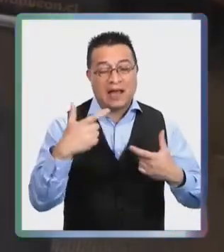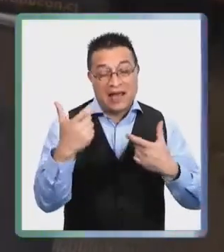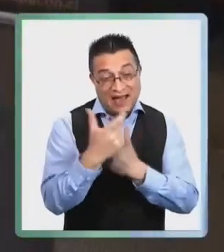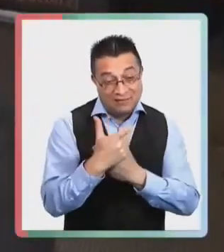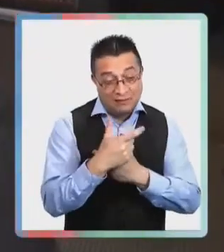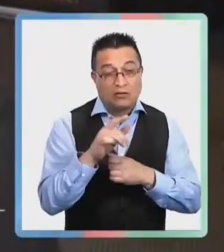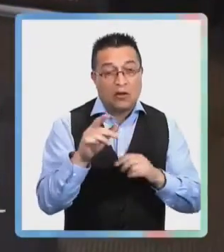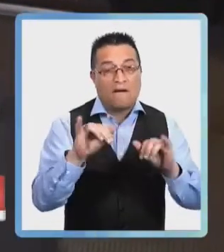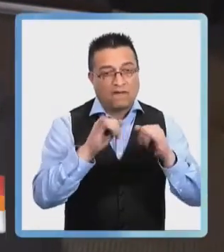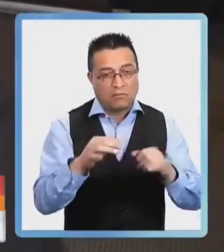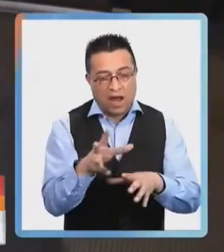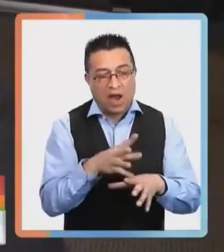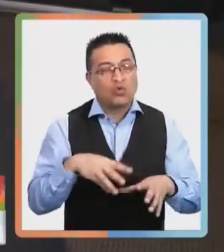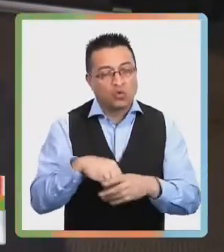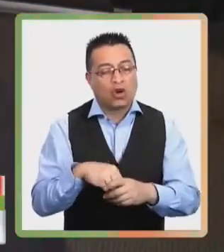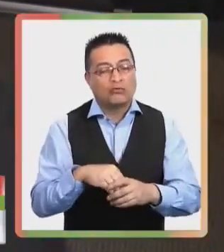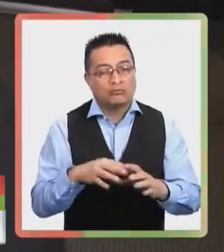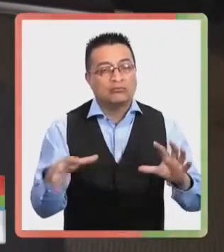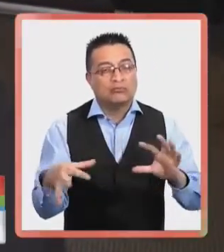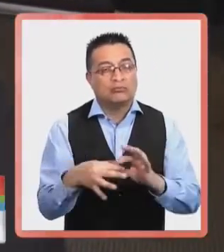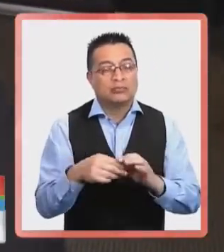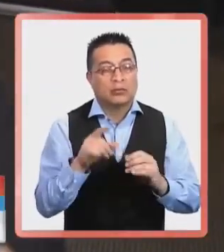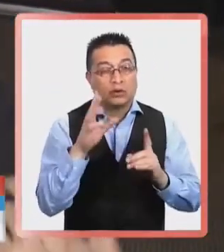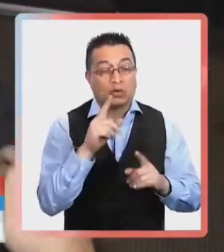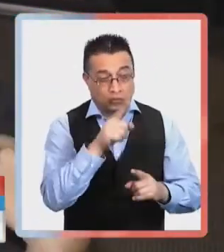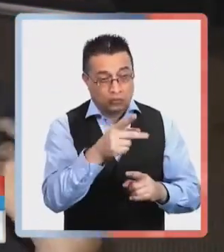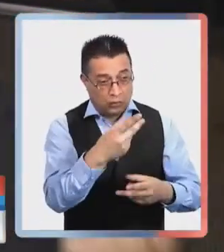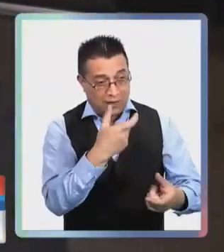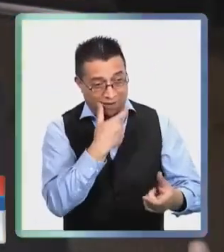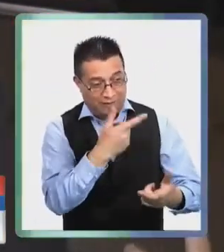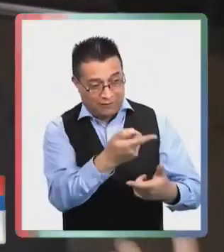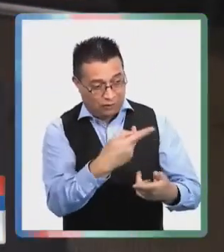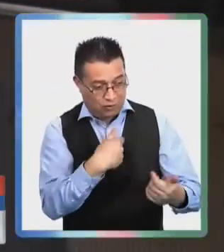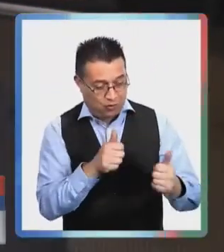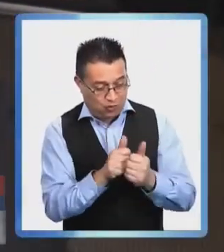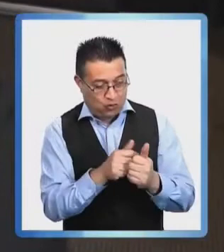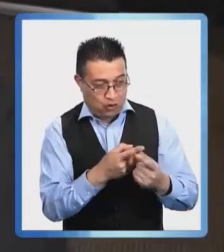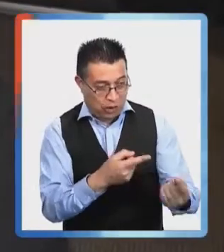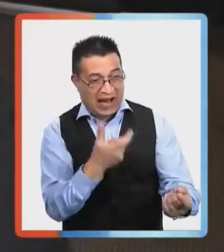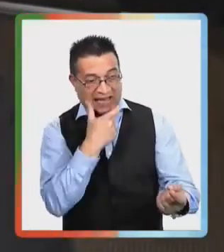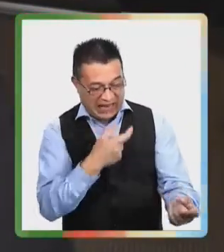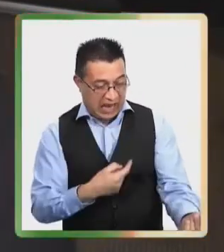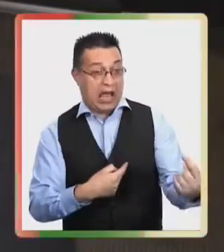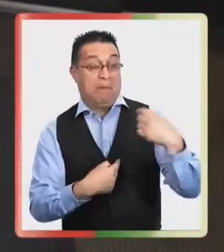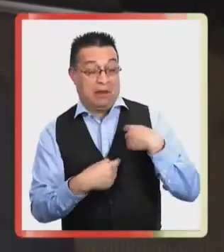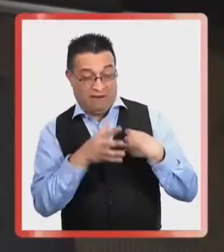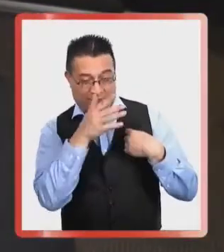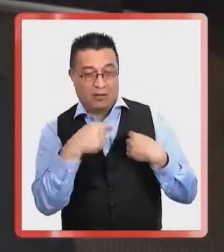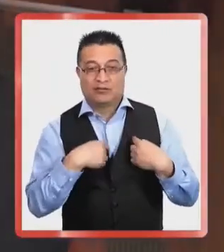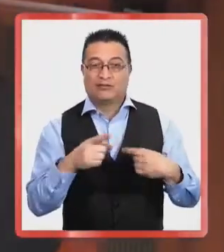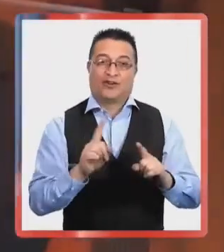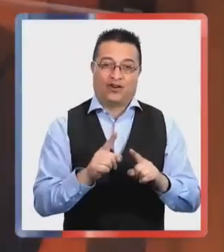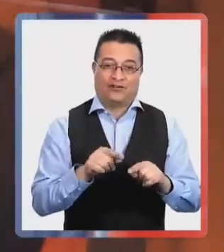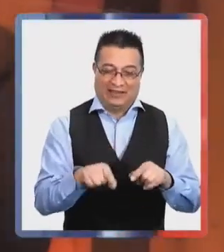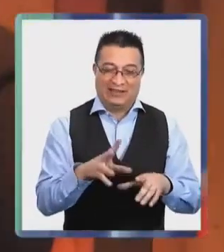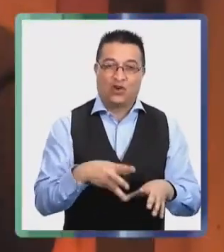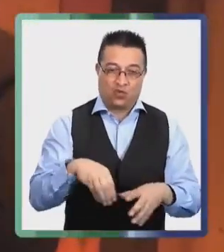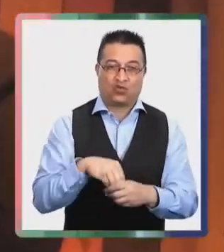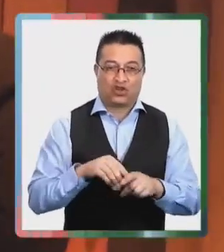sentido del humor es una forma de inclusión. Si tú te ríes conmigo y no de mí, esa forma se hace inclusión.